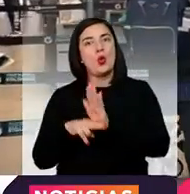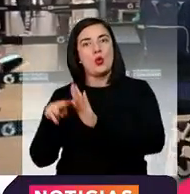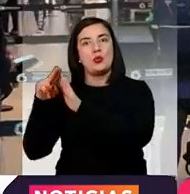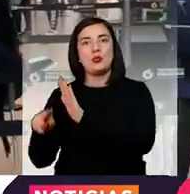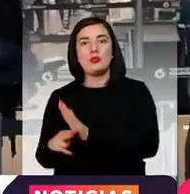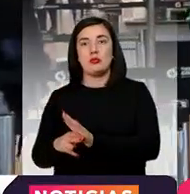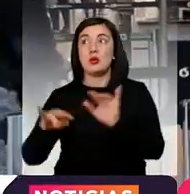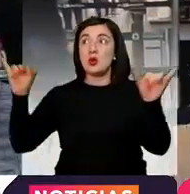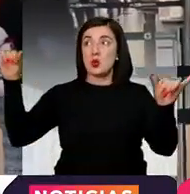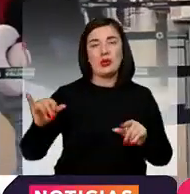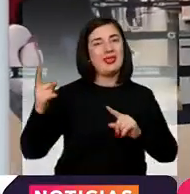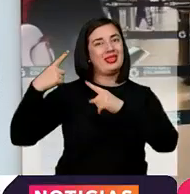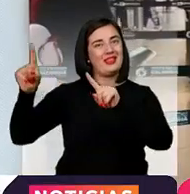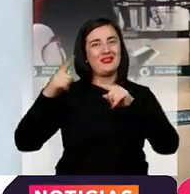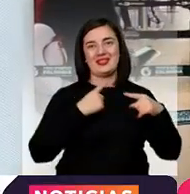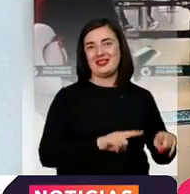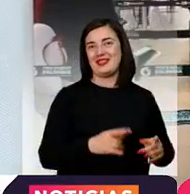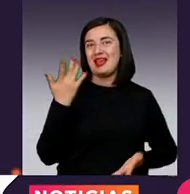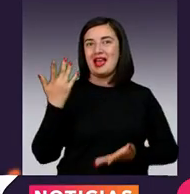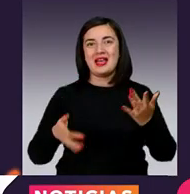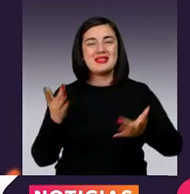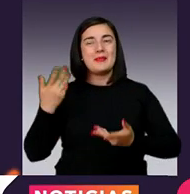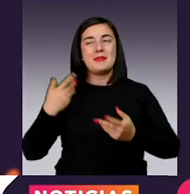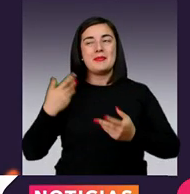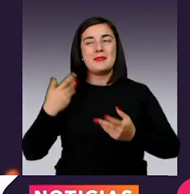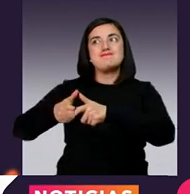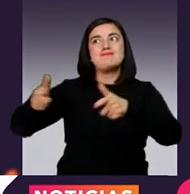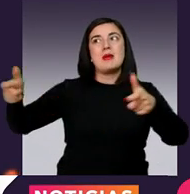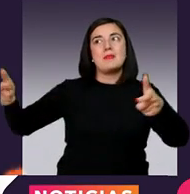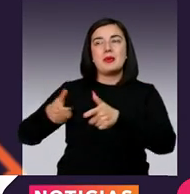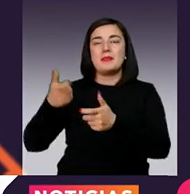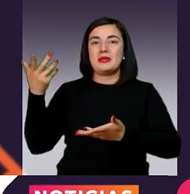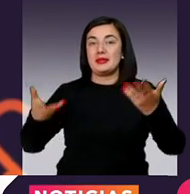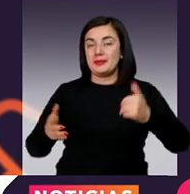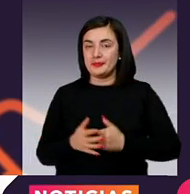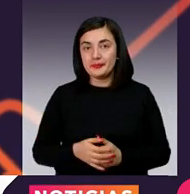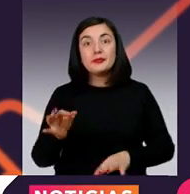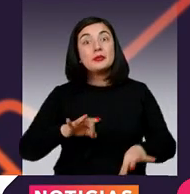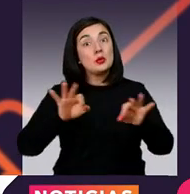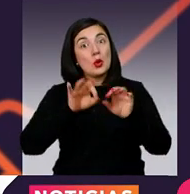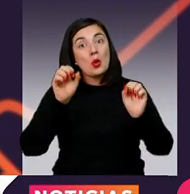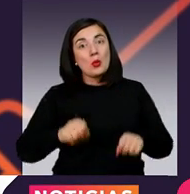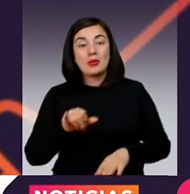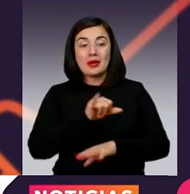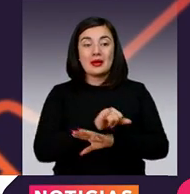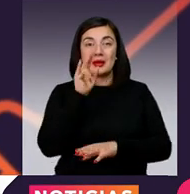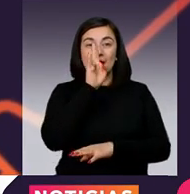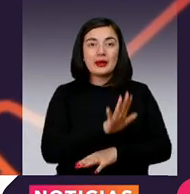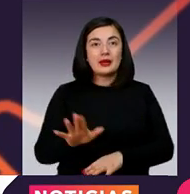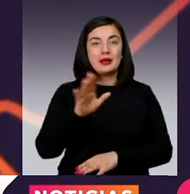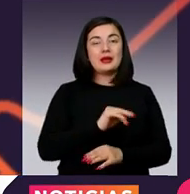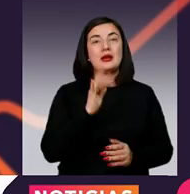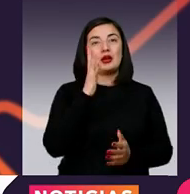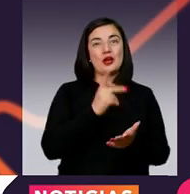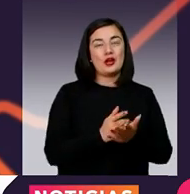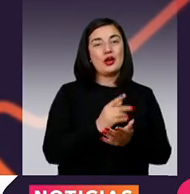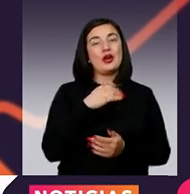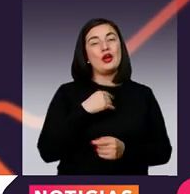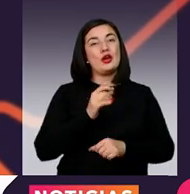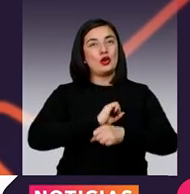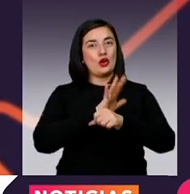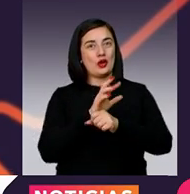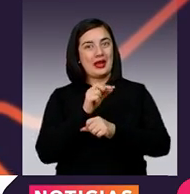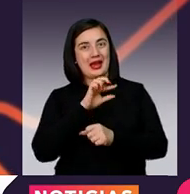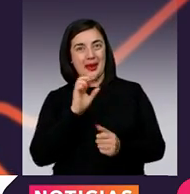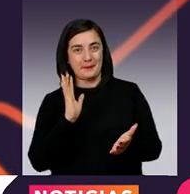mismos, dependiendo del nivel de contagio de cada lugar. Recuerde descargar para vuelos nacionales Corona App, la aplicación que tiene como requisito